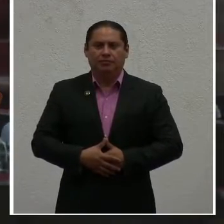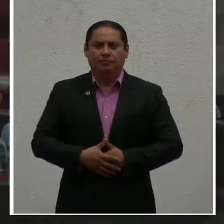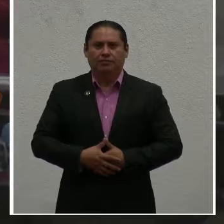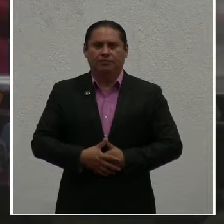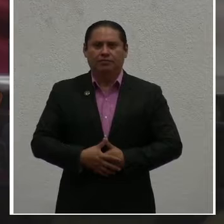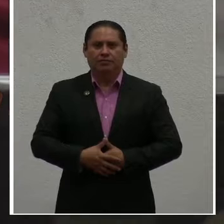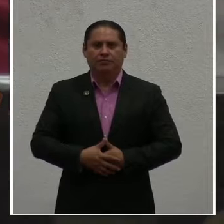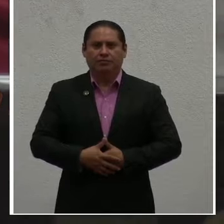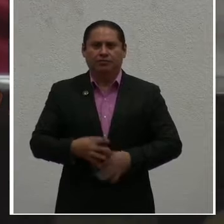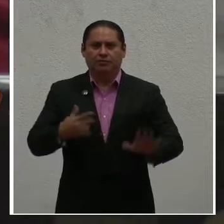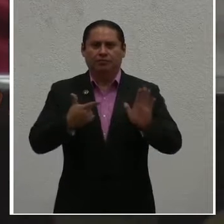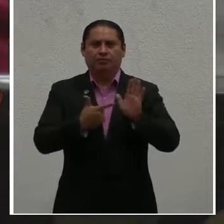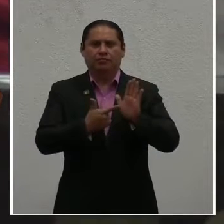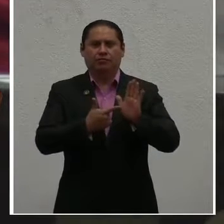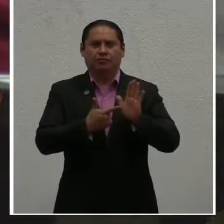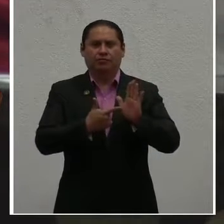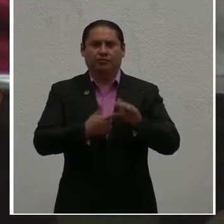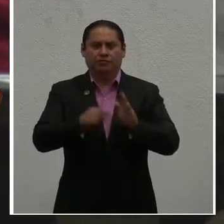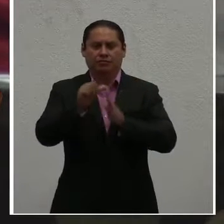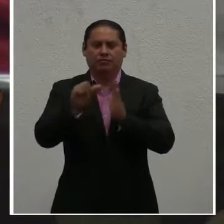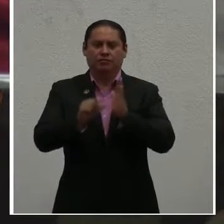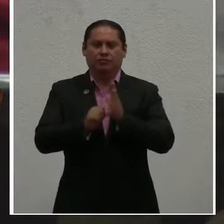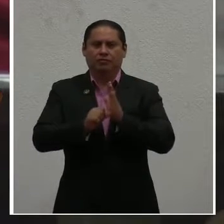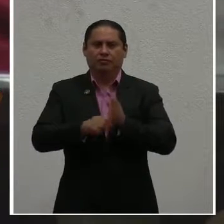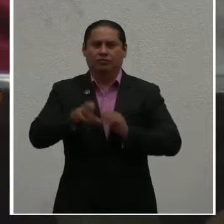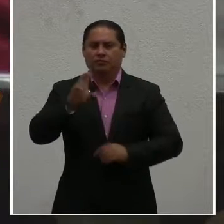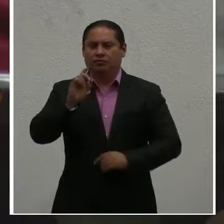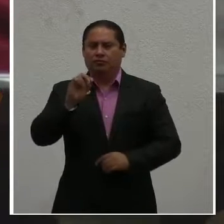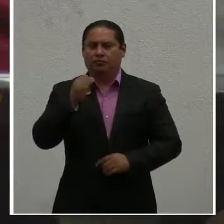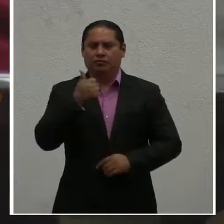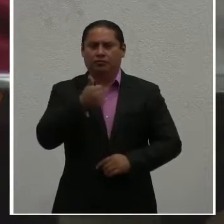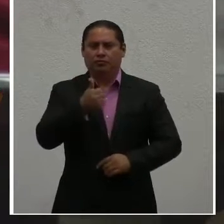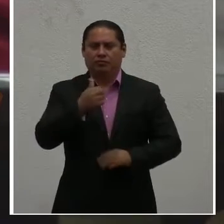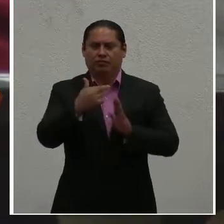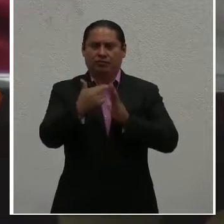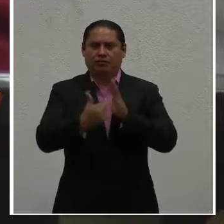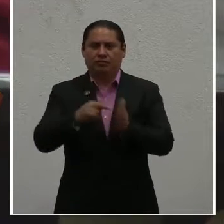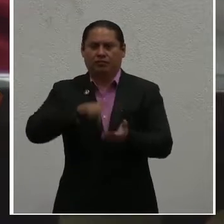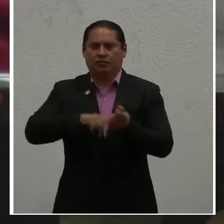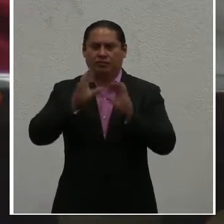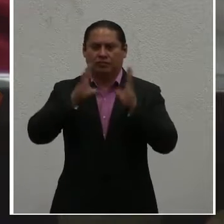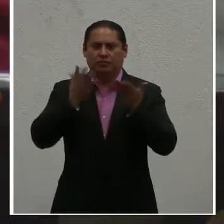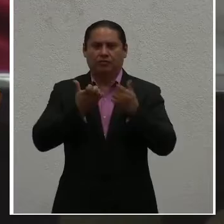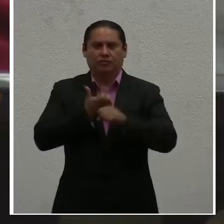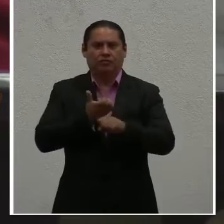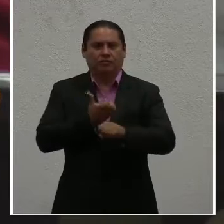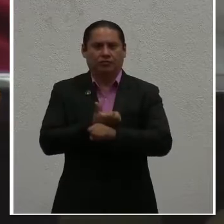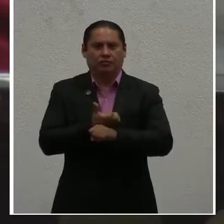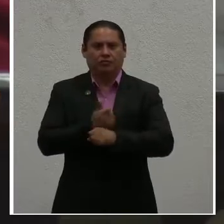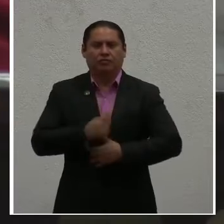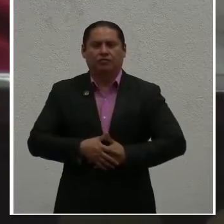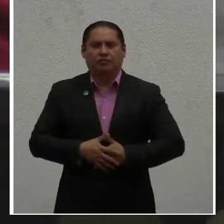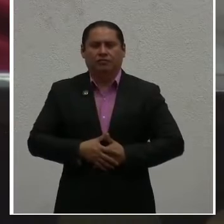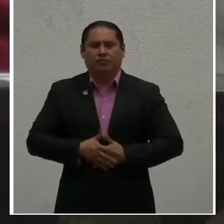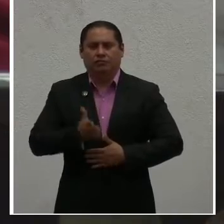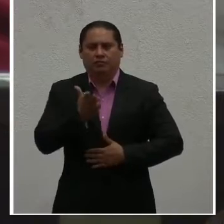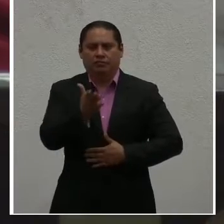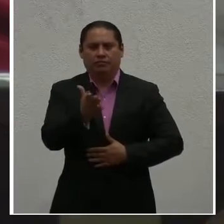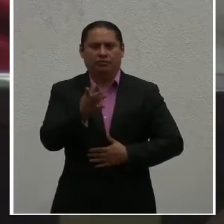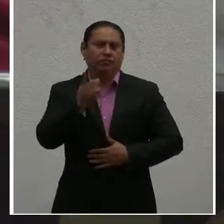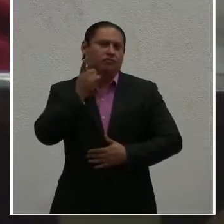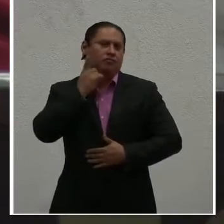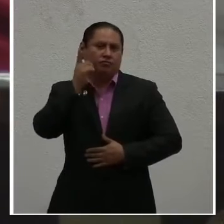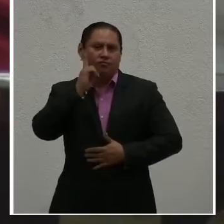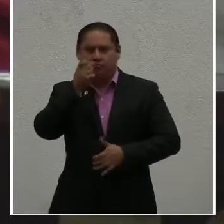Con fundamento en lo dispuesto en el artículo 36 del Reglamento Interior de este Poder Legislativo, solicito a la